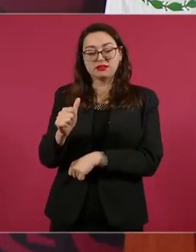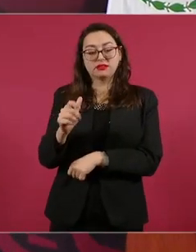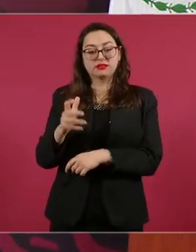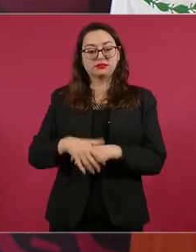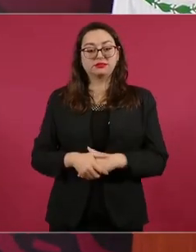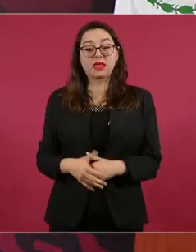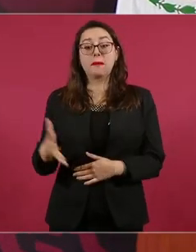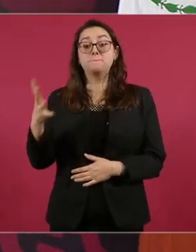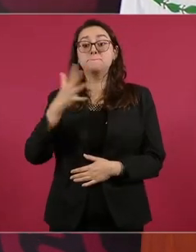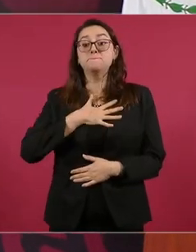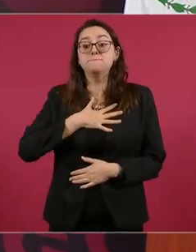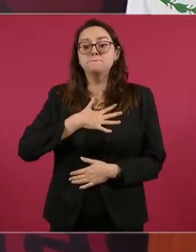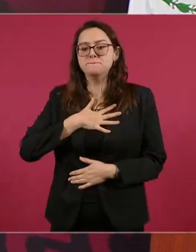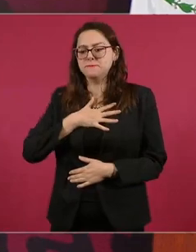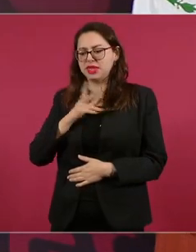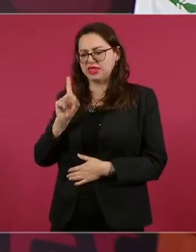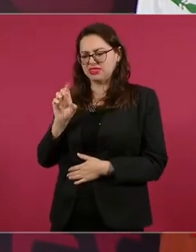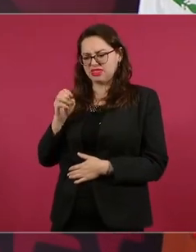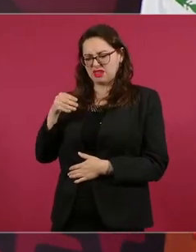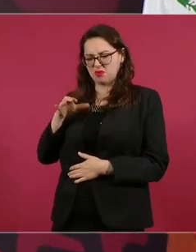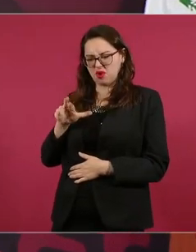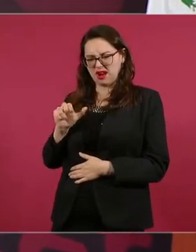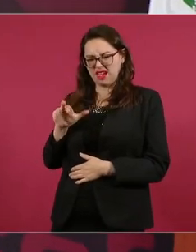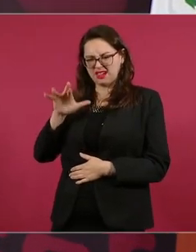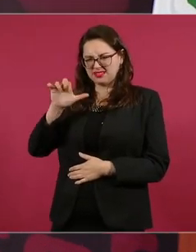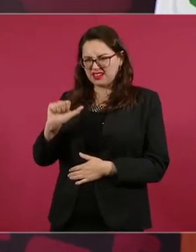mi democracia no se toca.